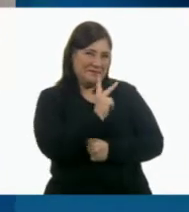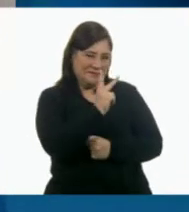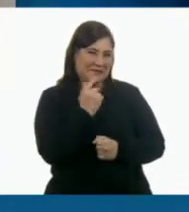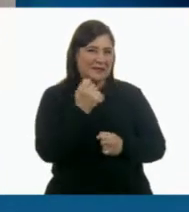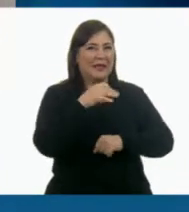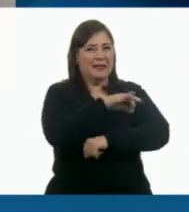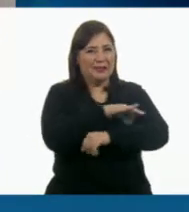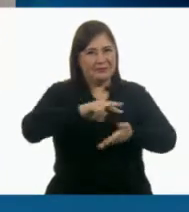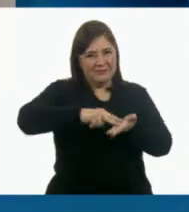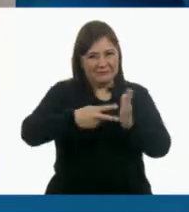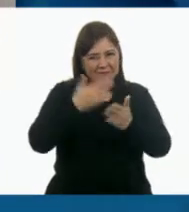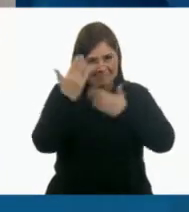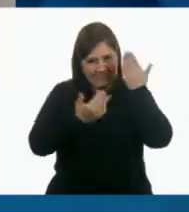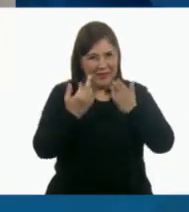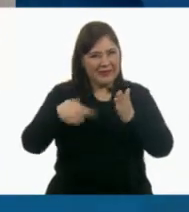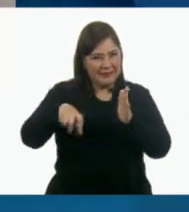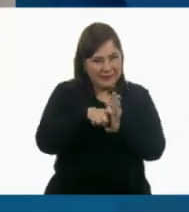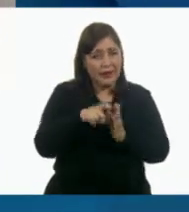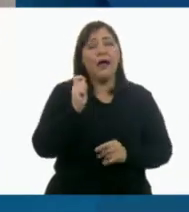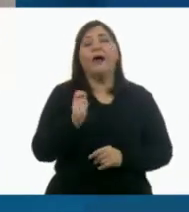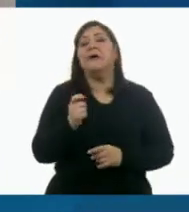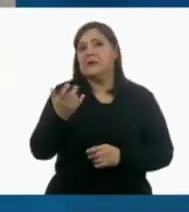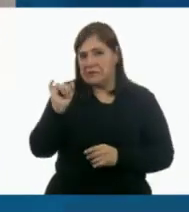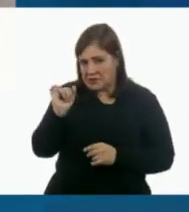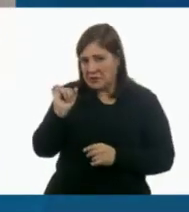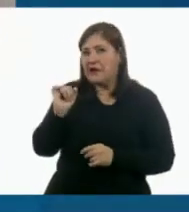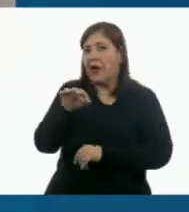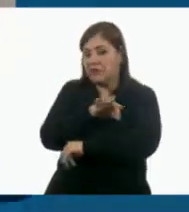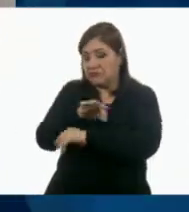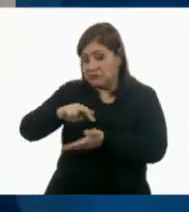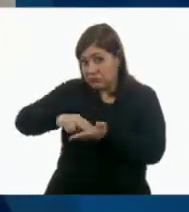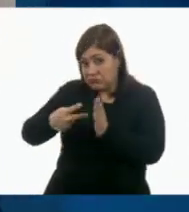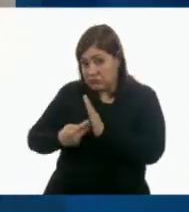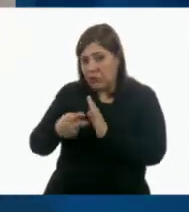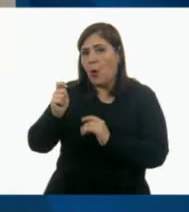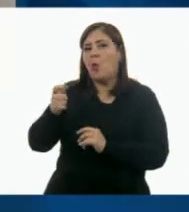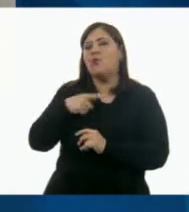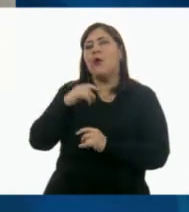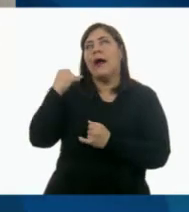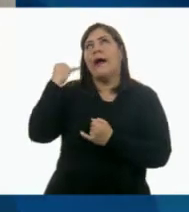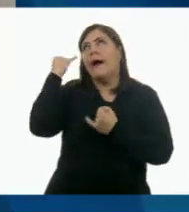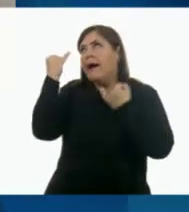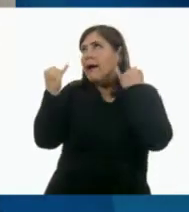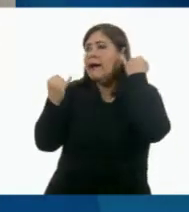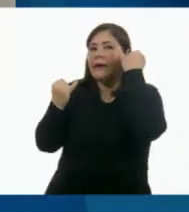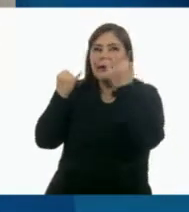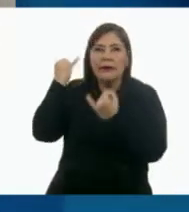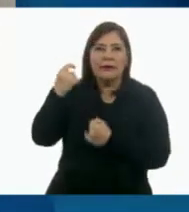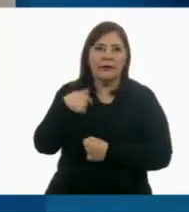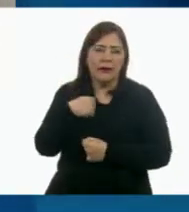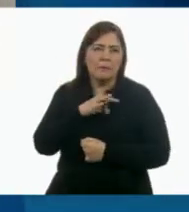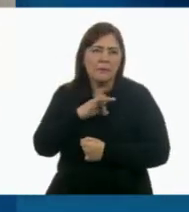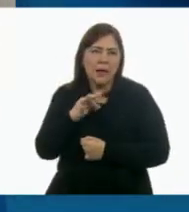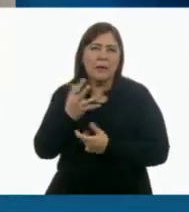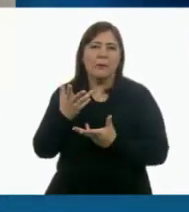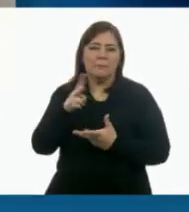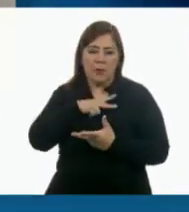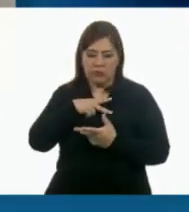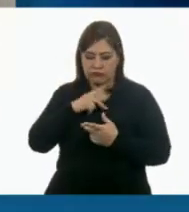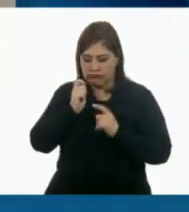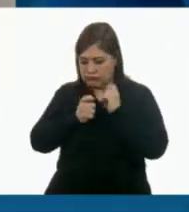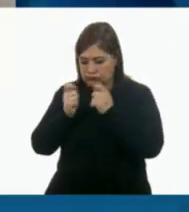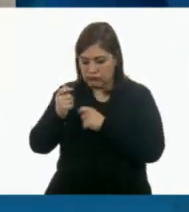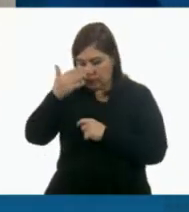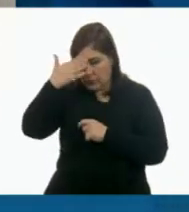tú. Sí, la arquitectura es un arte en el que puedes echar a volar tu imaginación y además aplicas muchos de los conocimientos